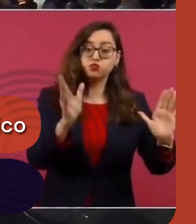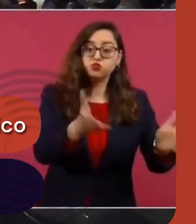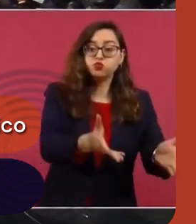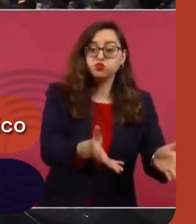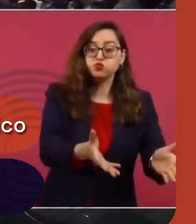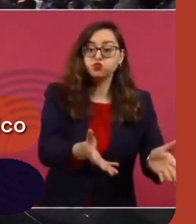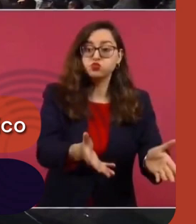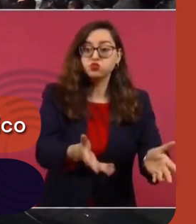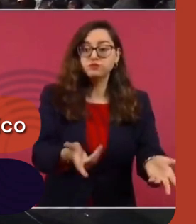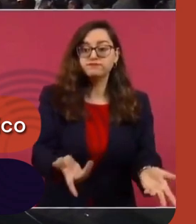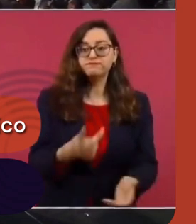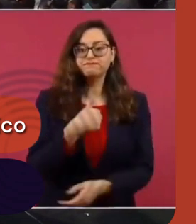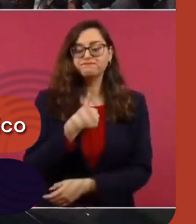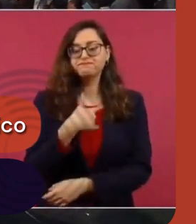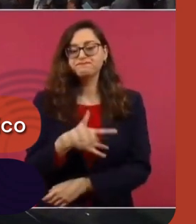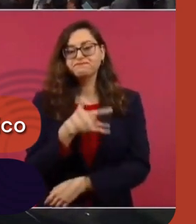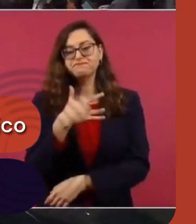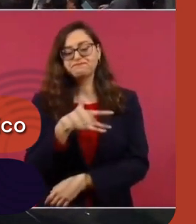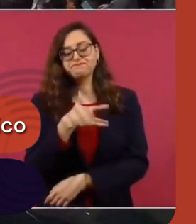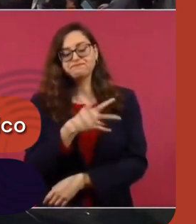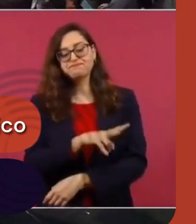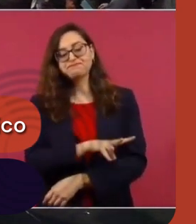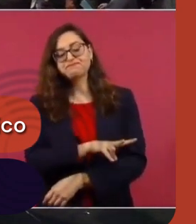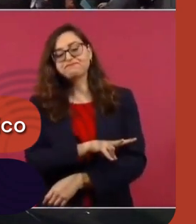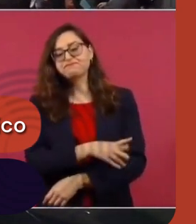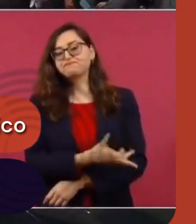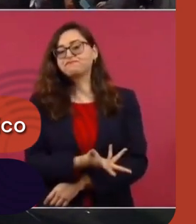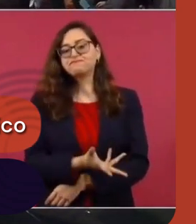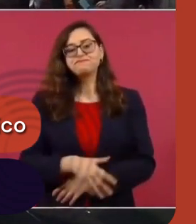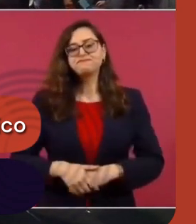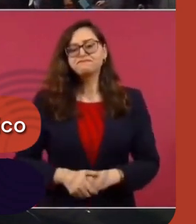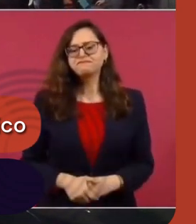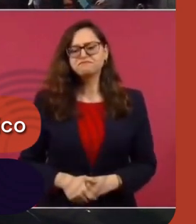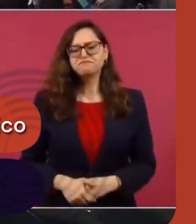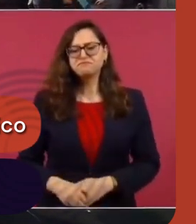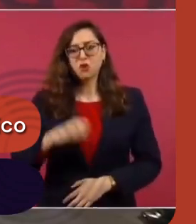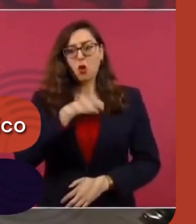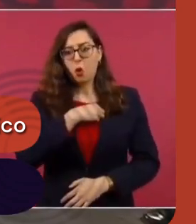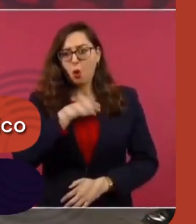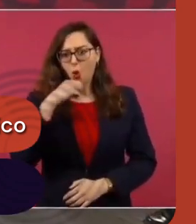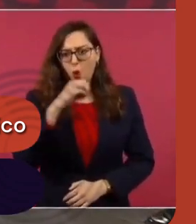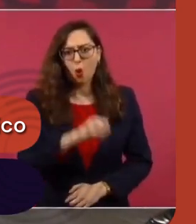percepción. Y no odio yo a nadie.